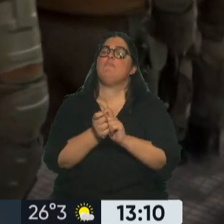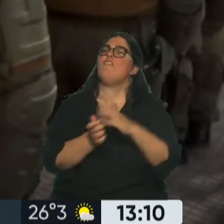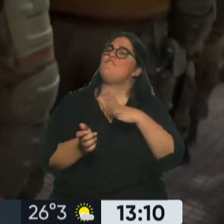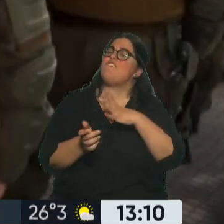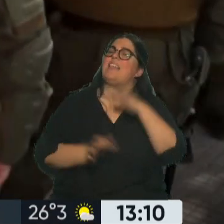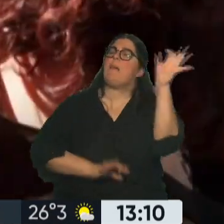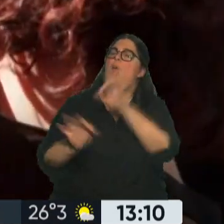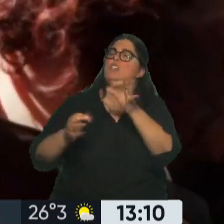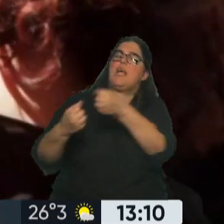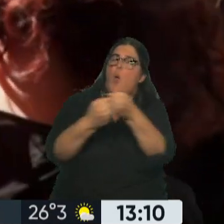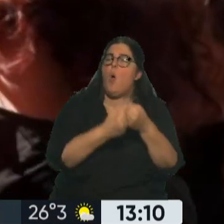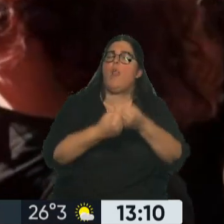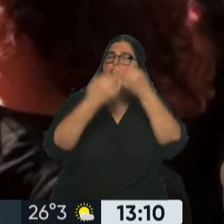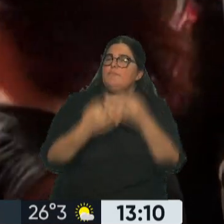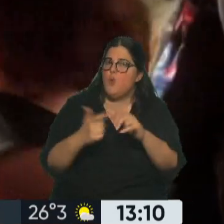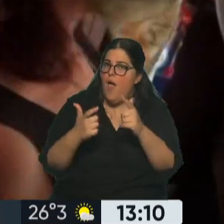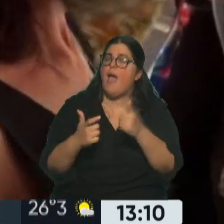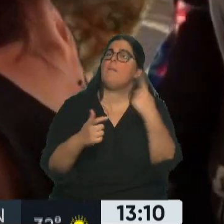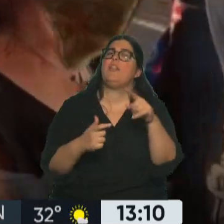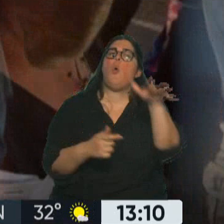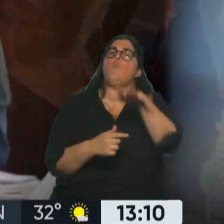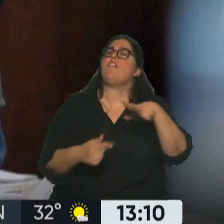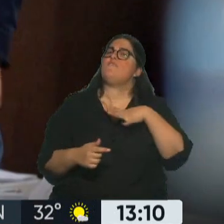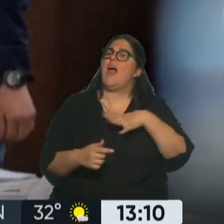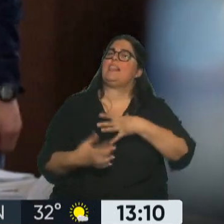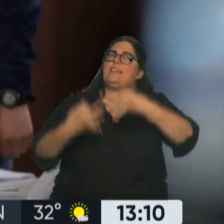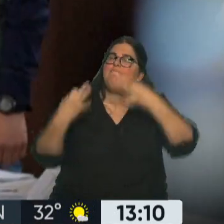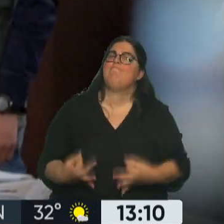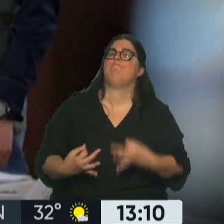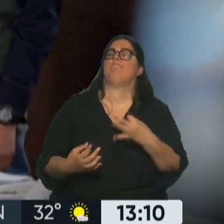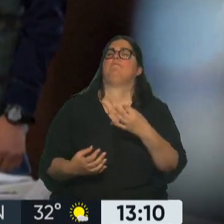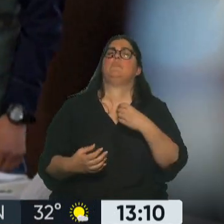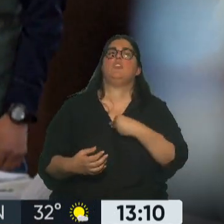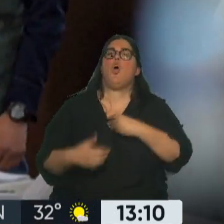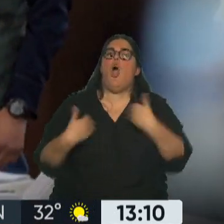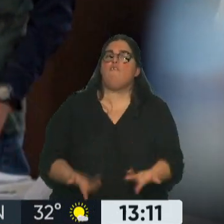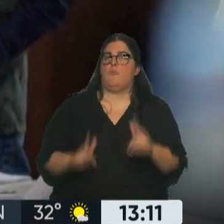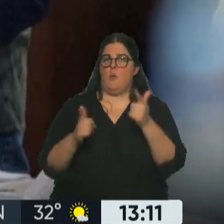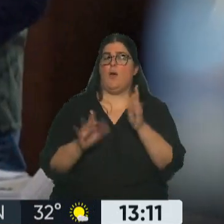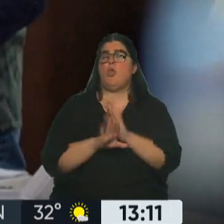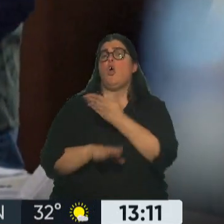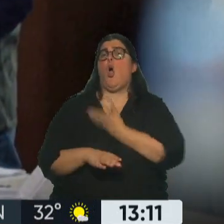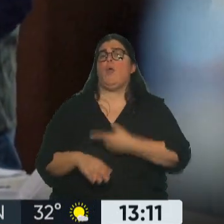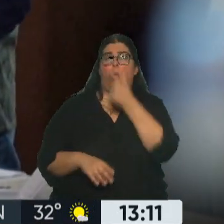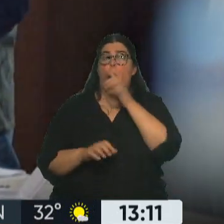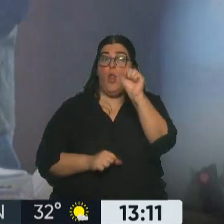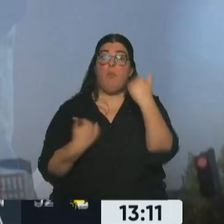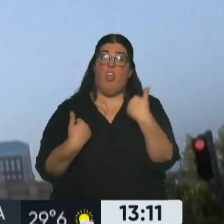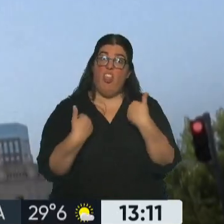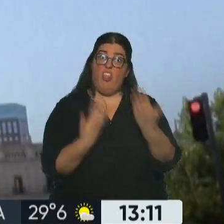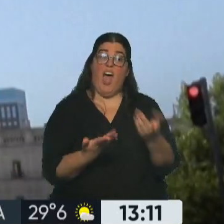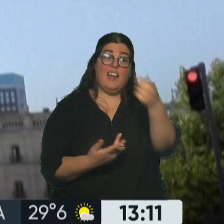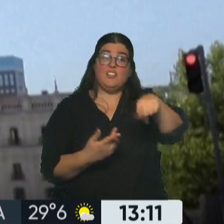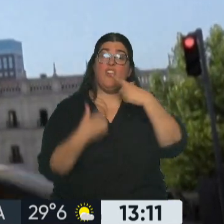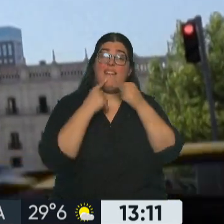proyecto con consenso, sigue sin ser satisfecho y que ya no será el actual gobierno de Boric el que pueda responder a ese reclamo